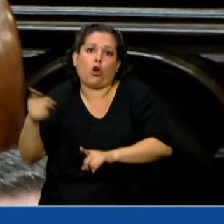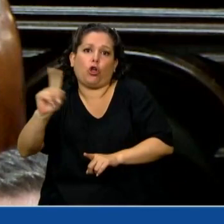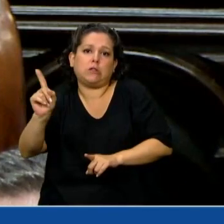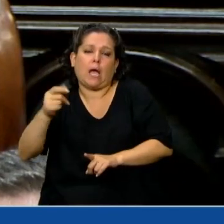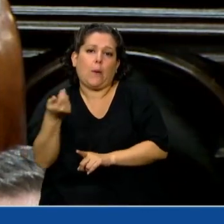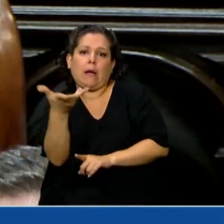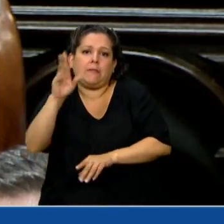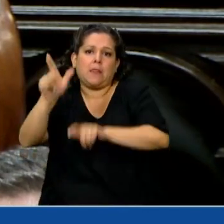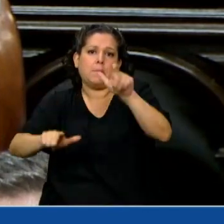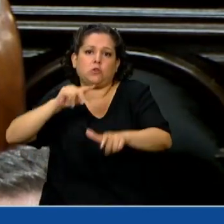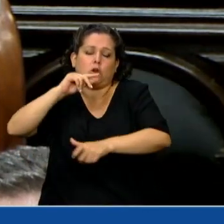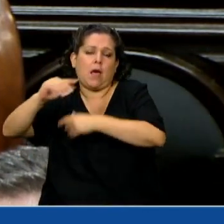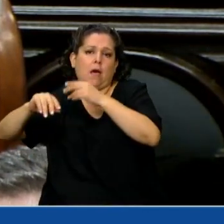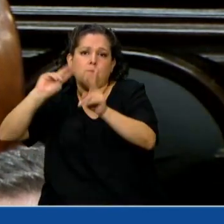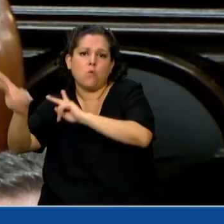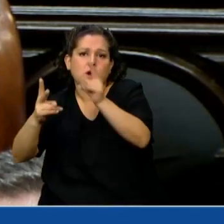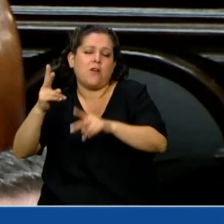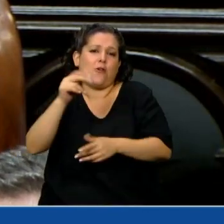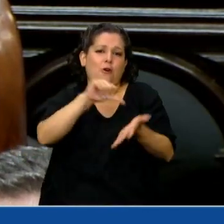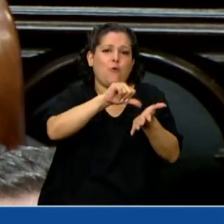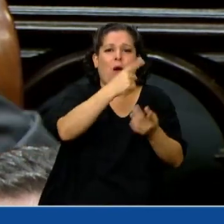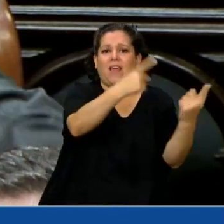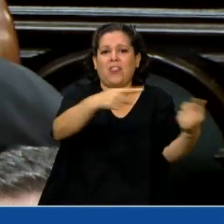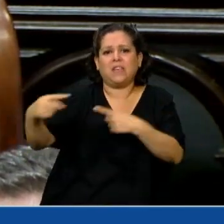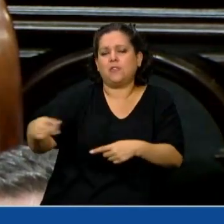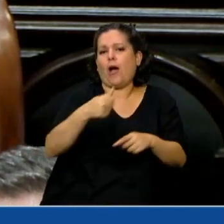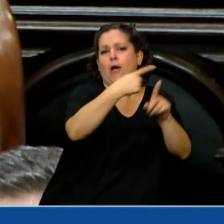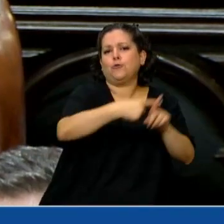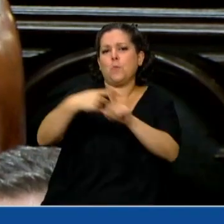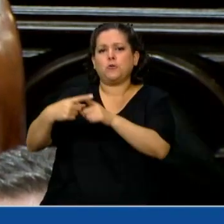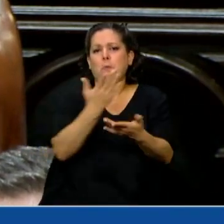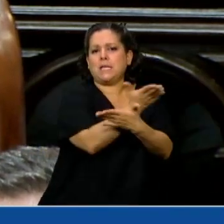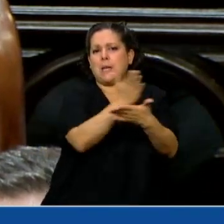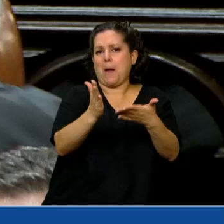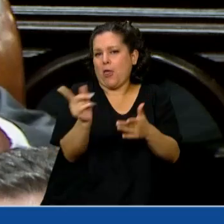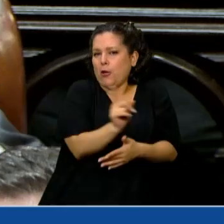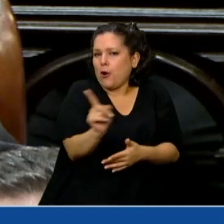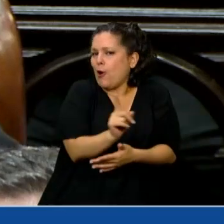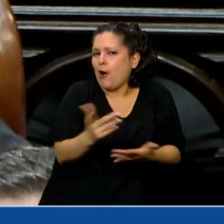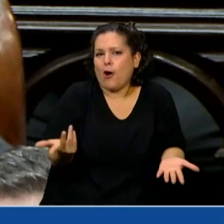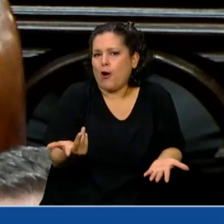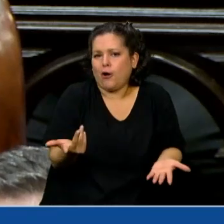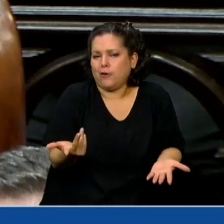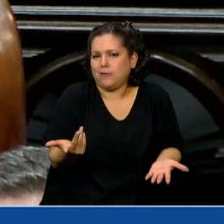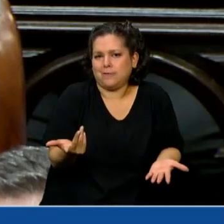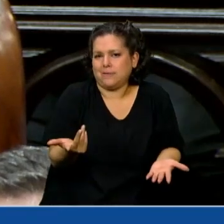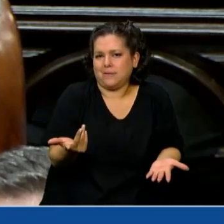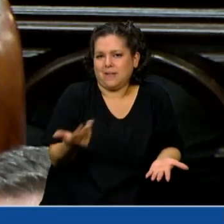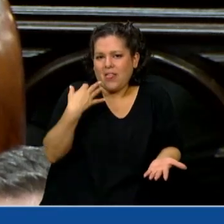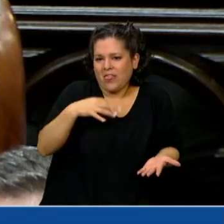holocausto a los que murieron en Auschwitz, porque murieron en Polonia, murieron en otro territorio, entonces descontémoslo del